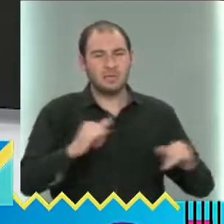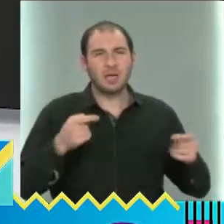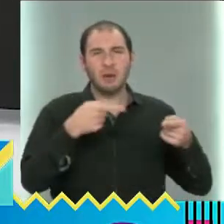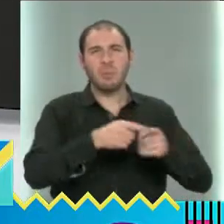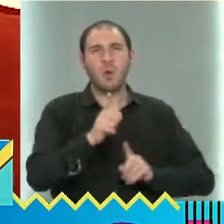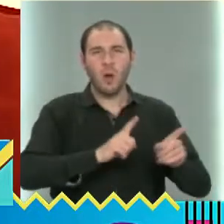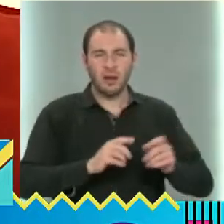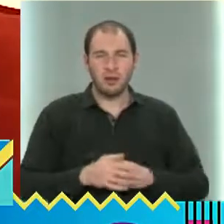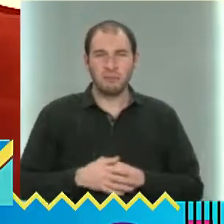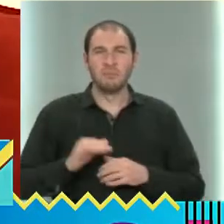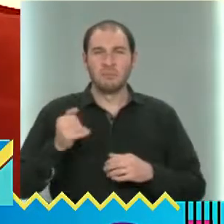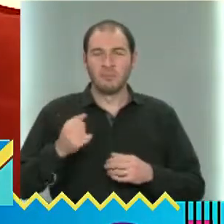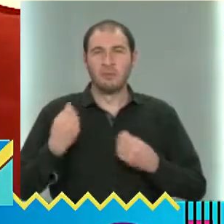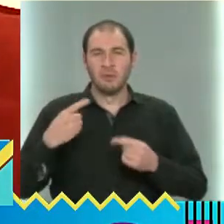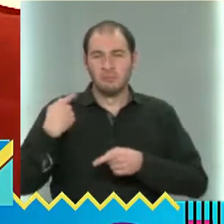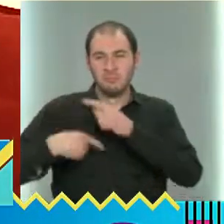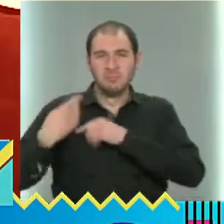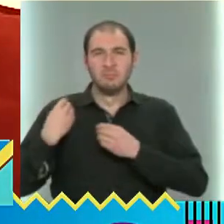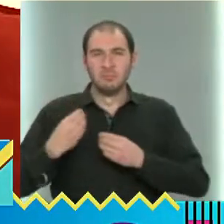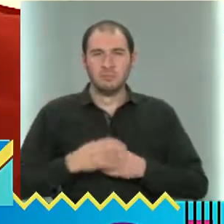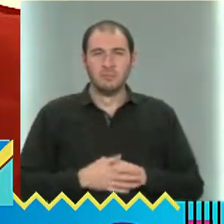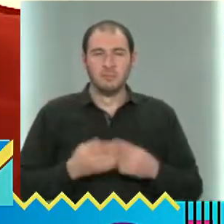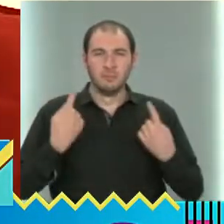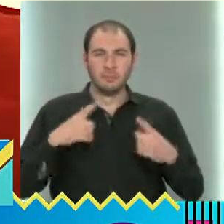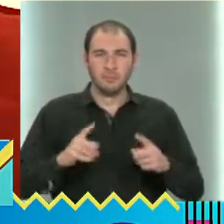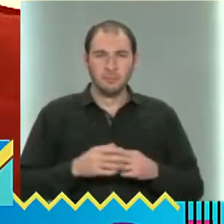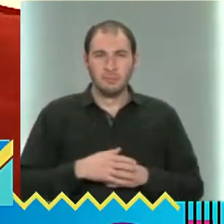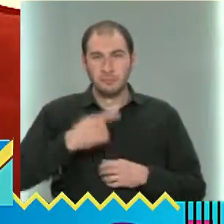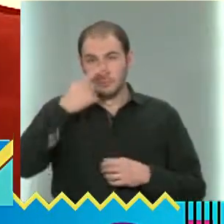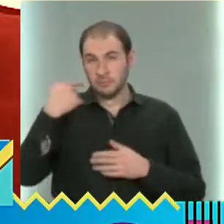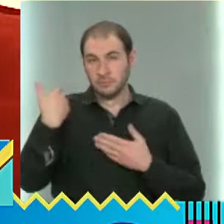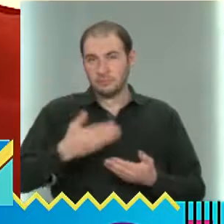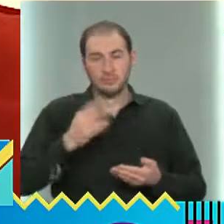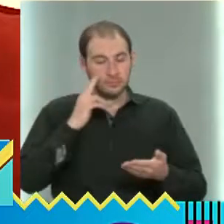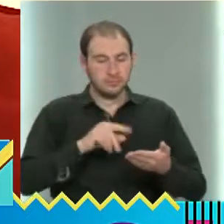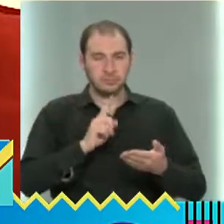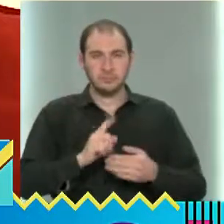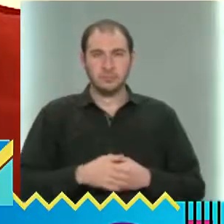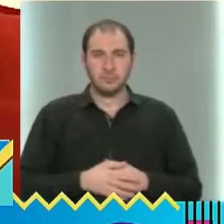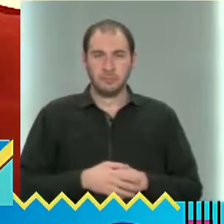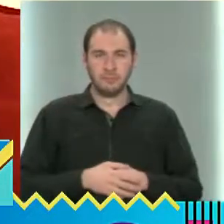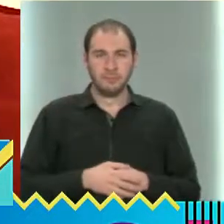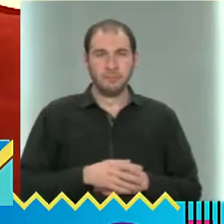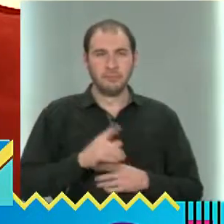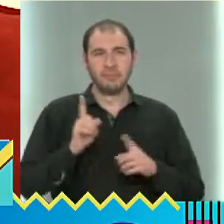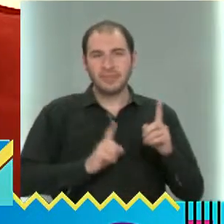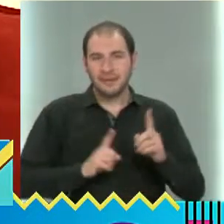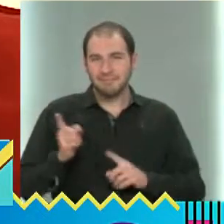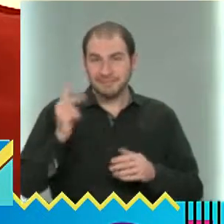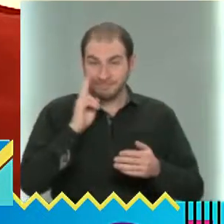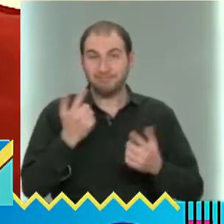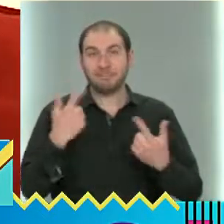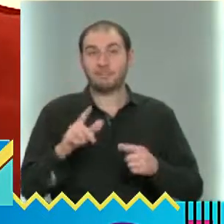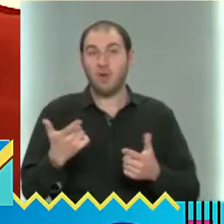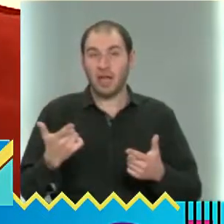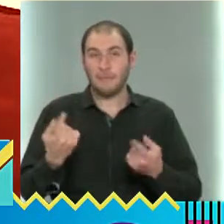dar con... ¿Qué mensaje? O cómo viene la historia, sí, pero yo últimamente no lo he visto. Por ahí está y no se ve,